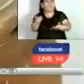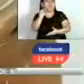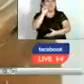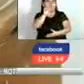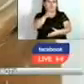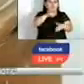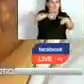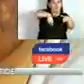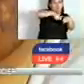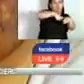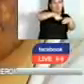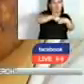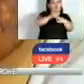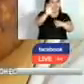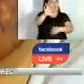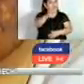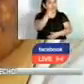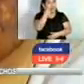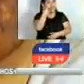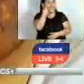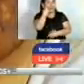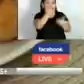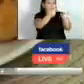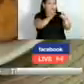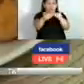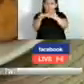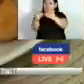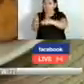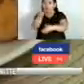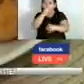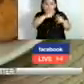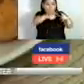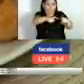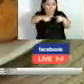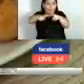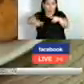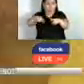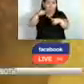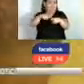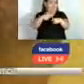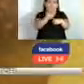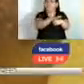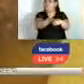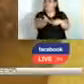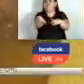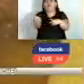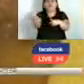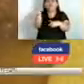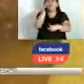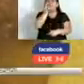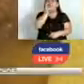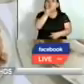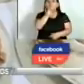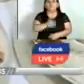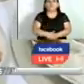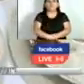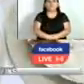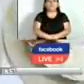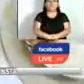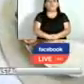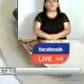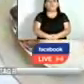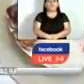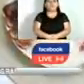esta cocina. Y vea la variedad. Aquí hay para todos los gustos.